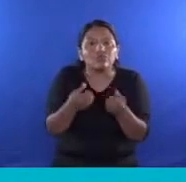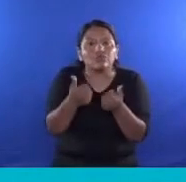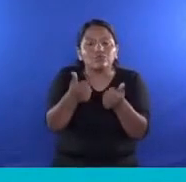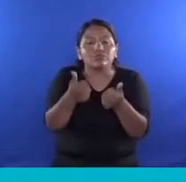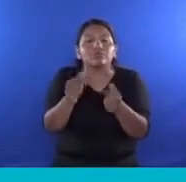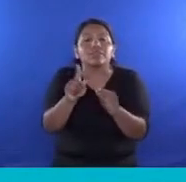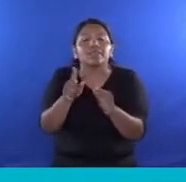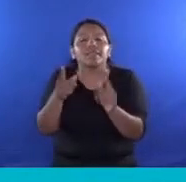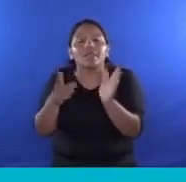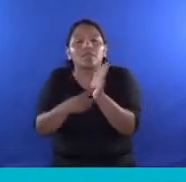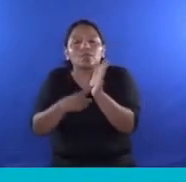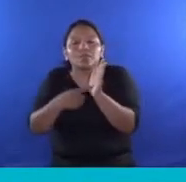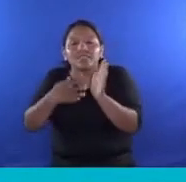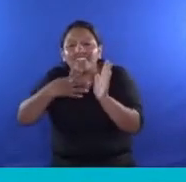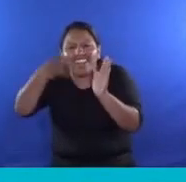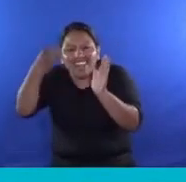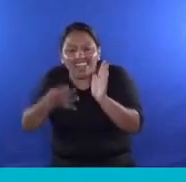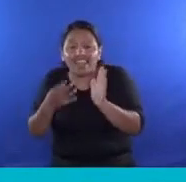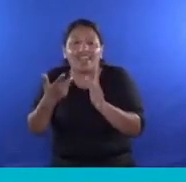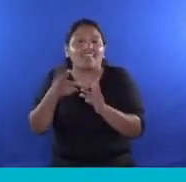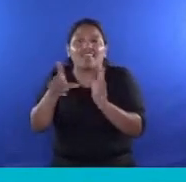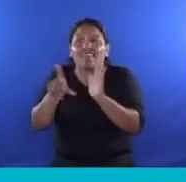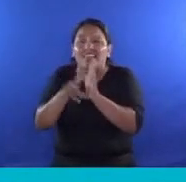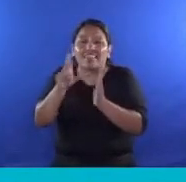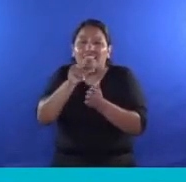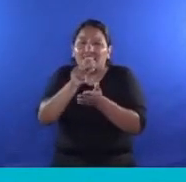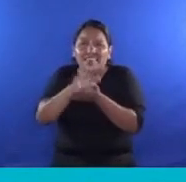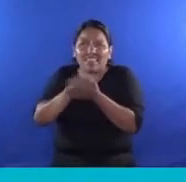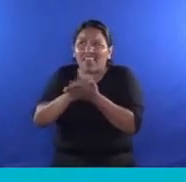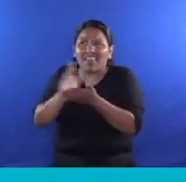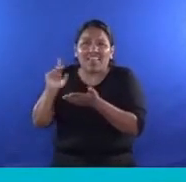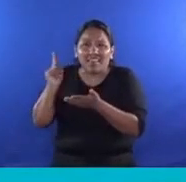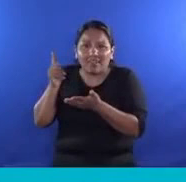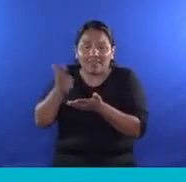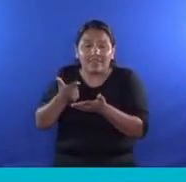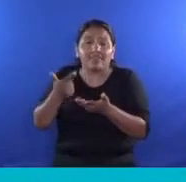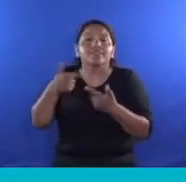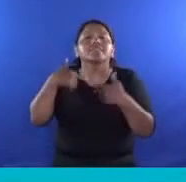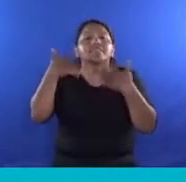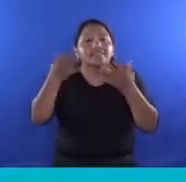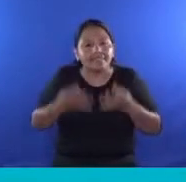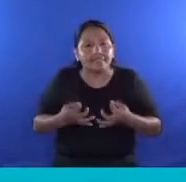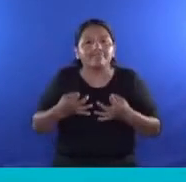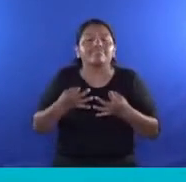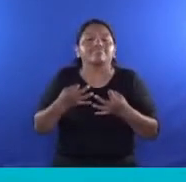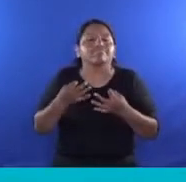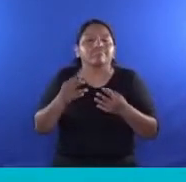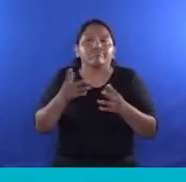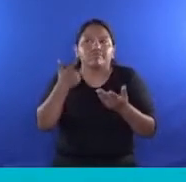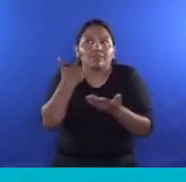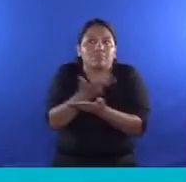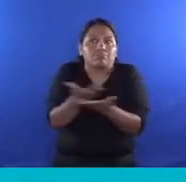un principio de la realidad, sobre un vacío legal que había y que los resultados mandan.